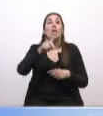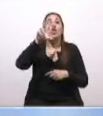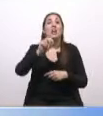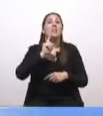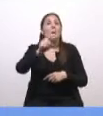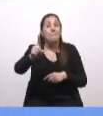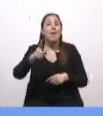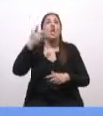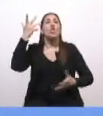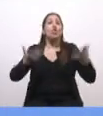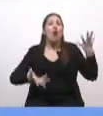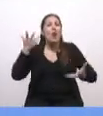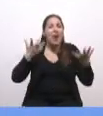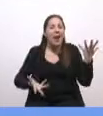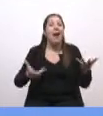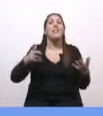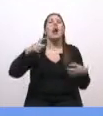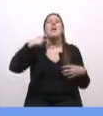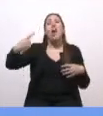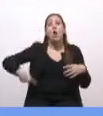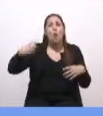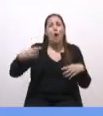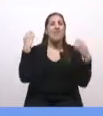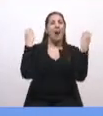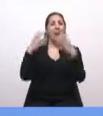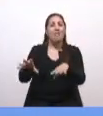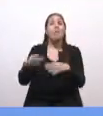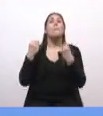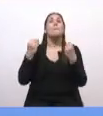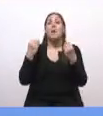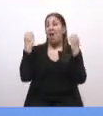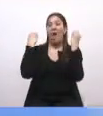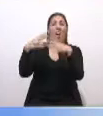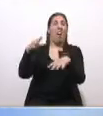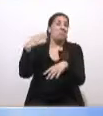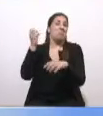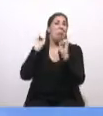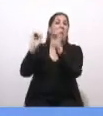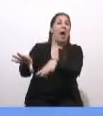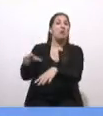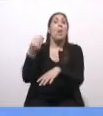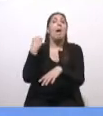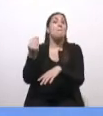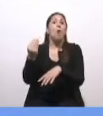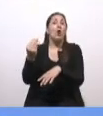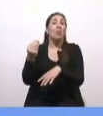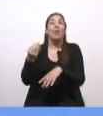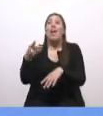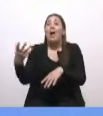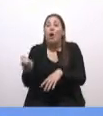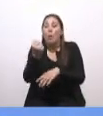de neumáticos fuera de uso que terminan en el ambiente porque el 80% de esos neumáticos no se recuperan